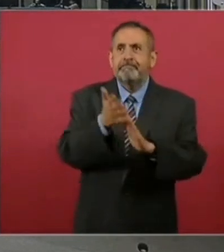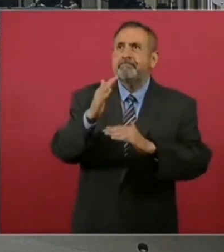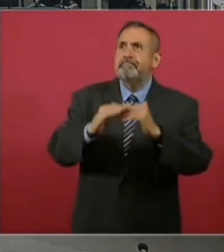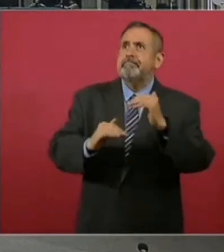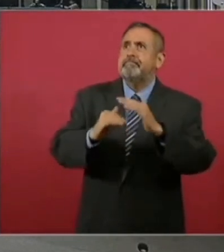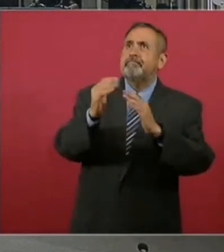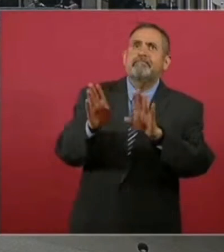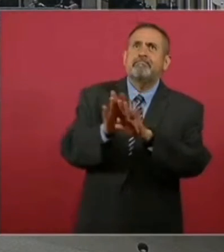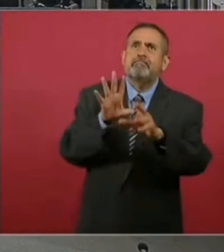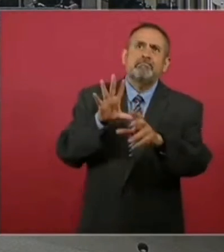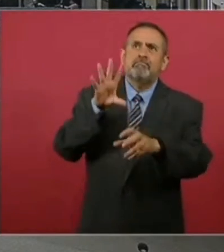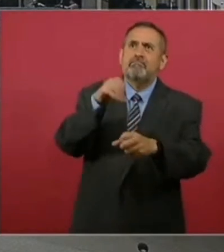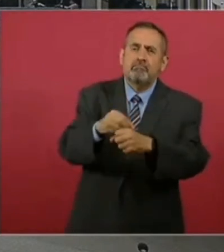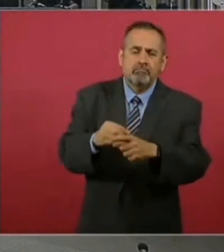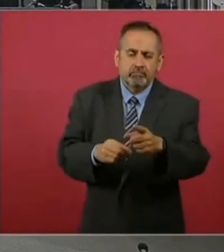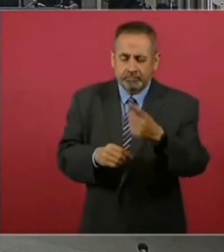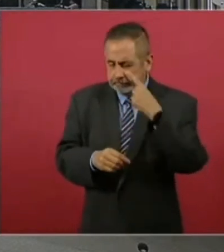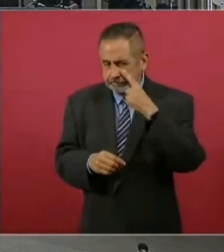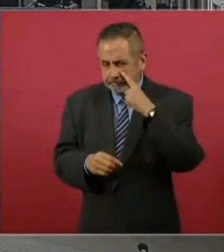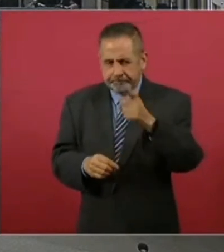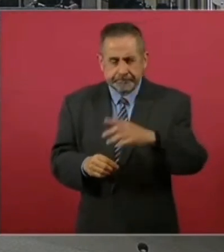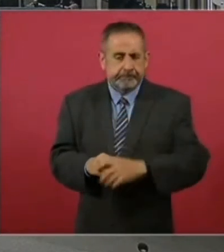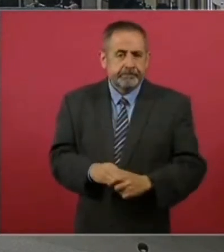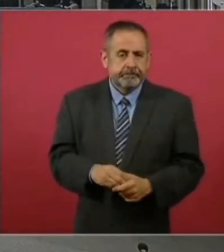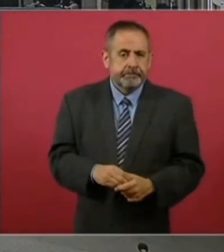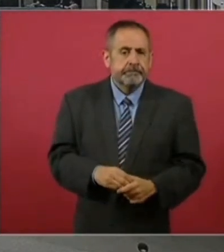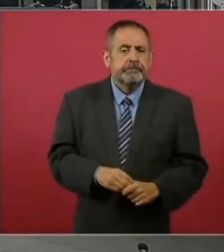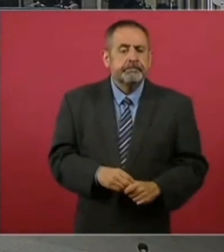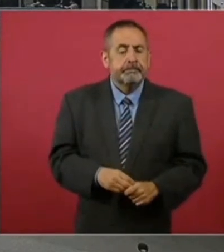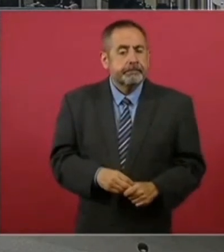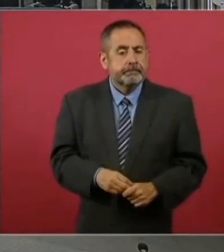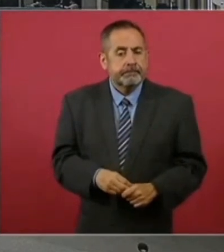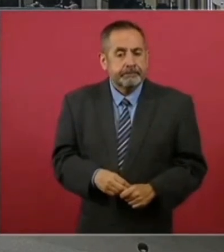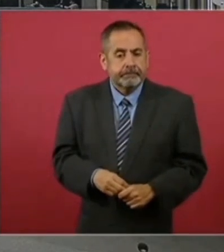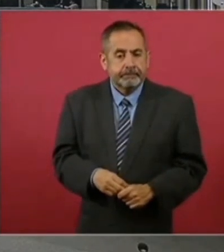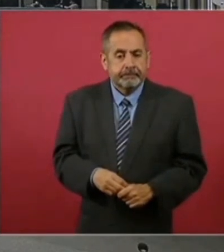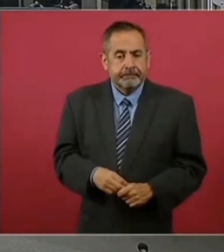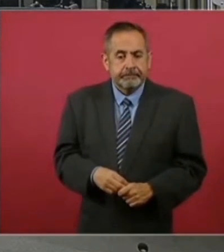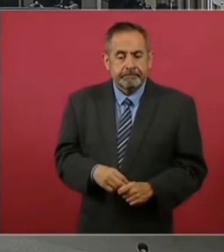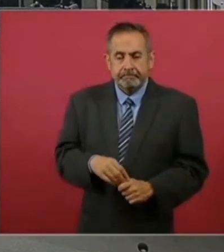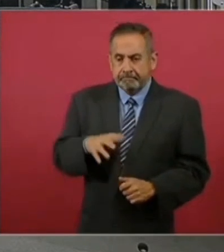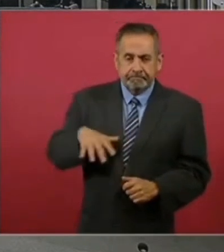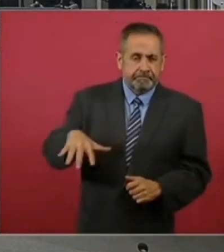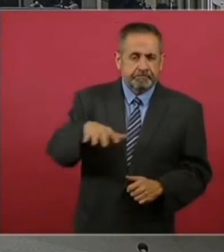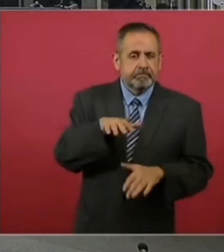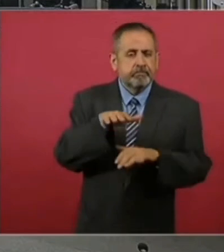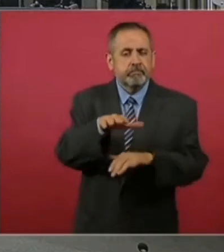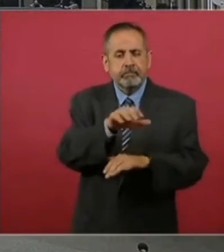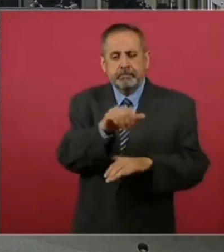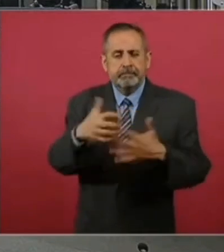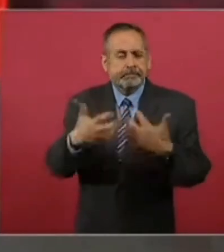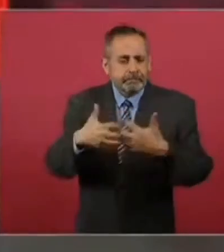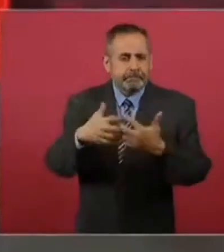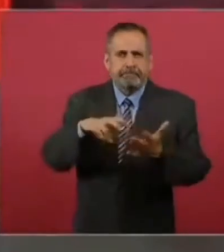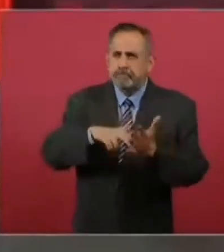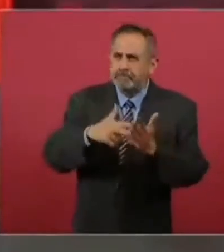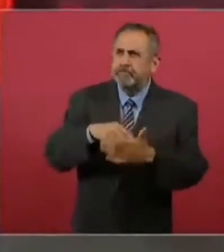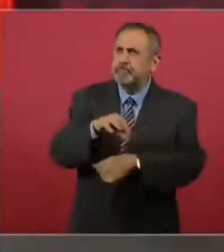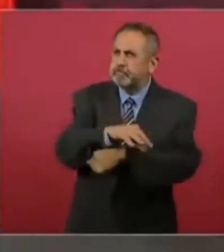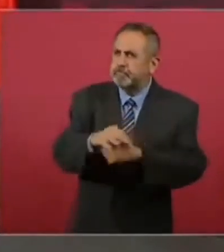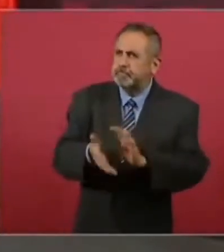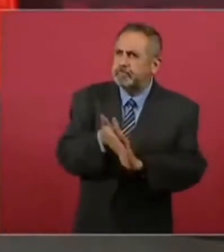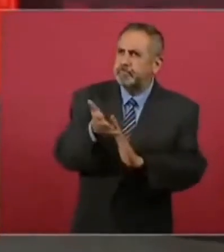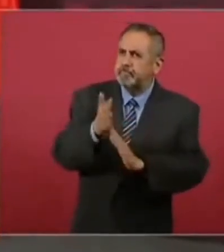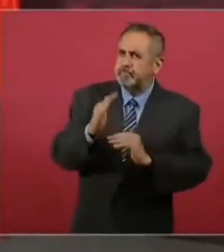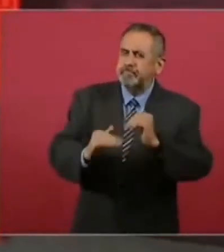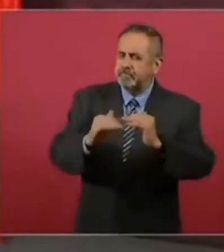La industria de la construcción tiene la ventaja de que se hacen